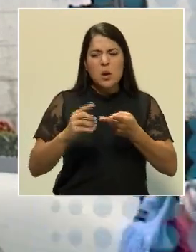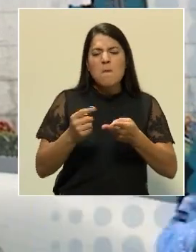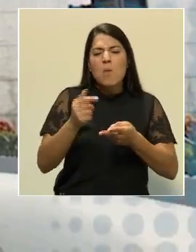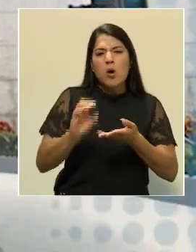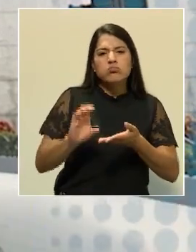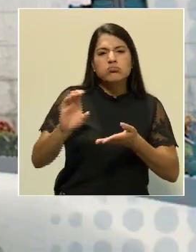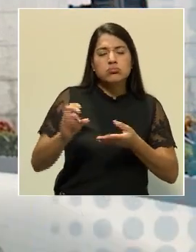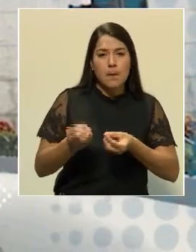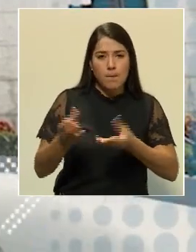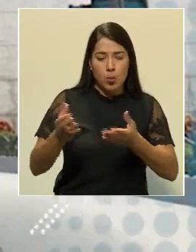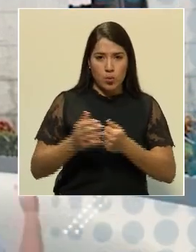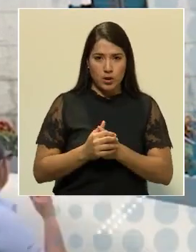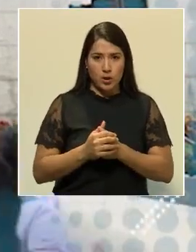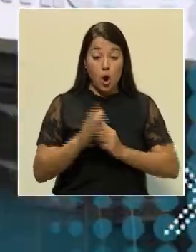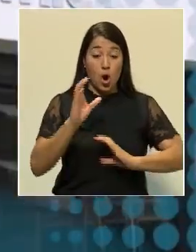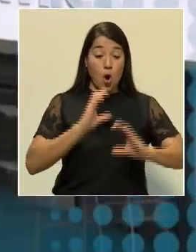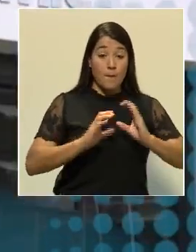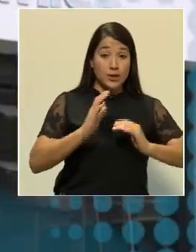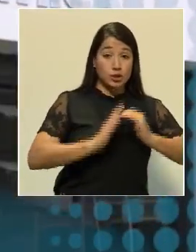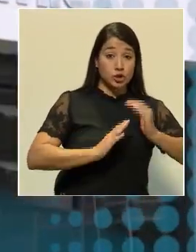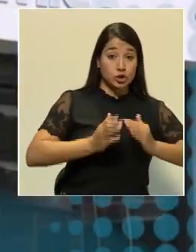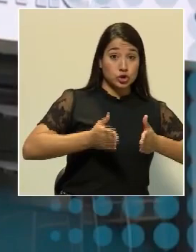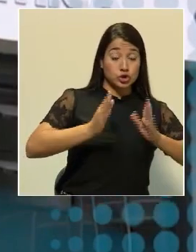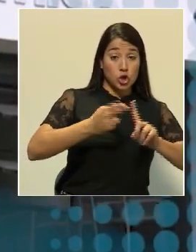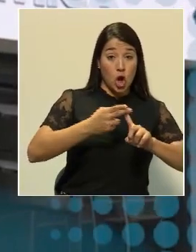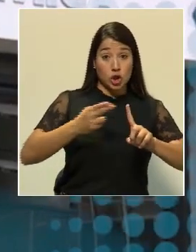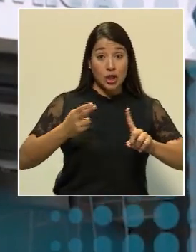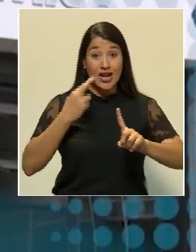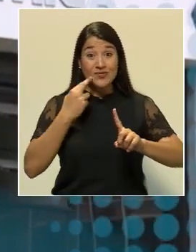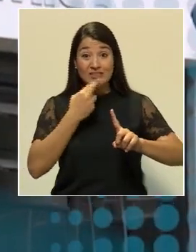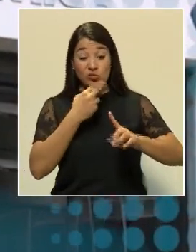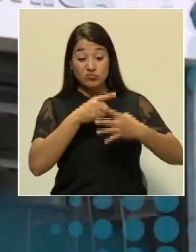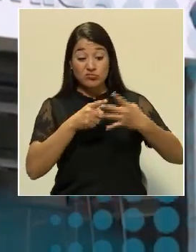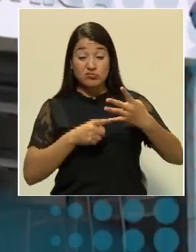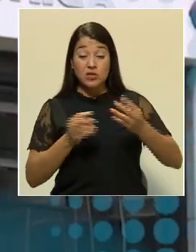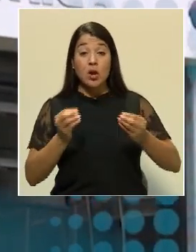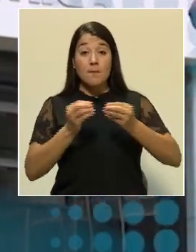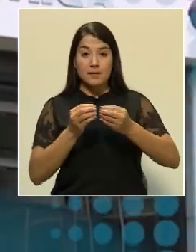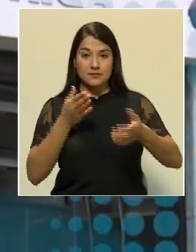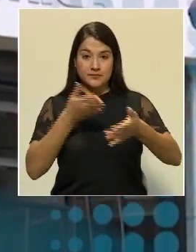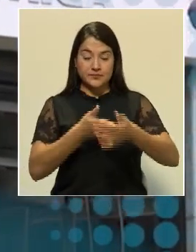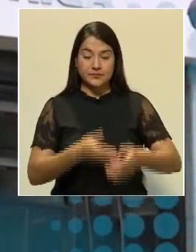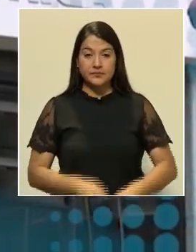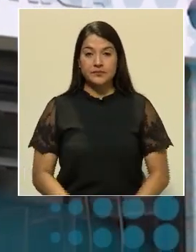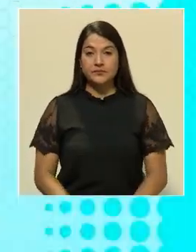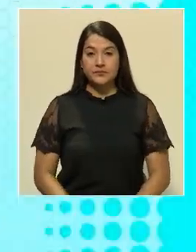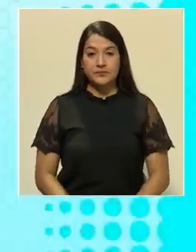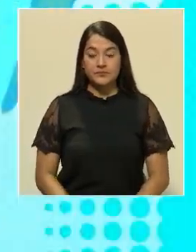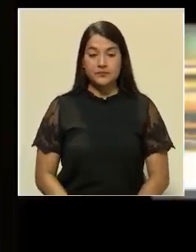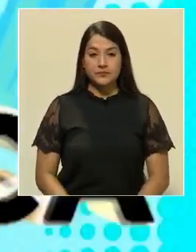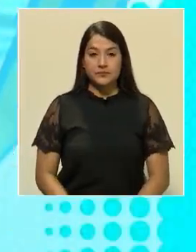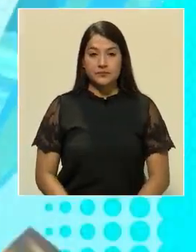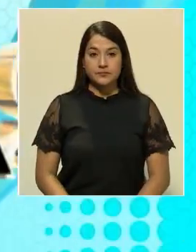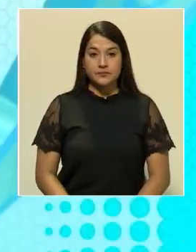pública. Comercio, construcción, hoteles y restaurantes son los sectores más afectados.